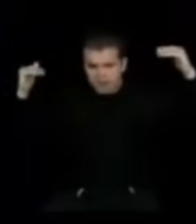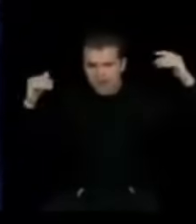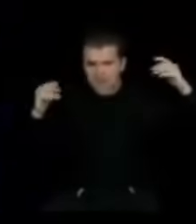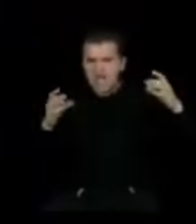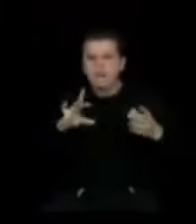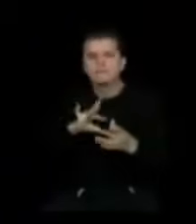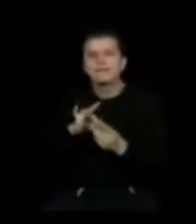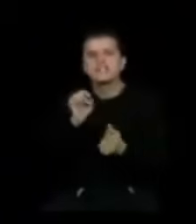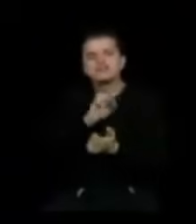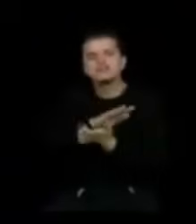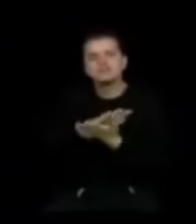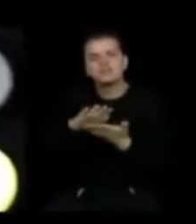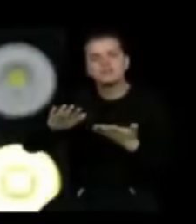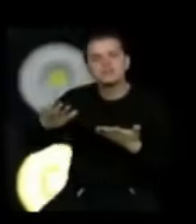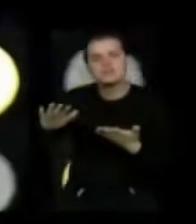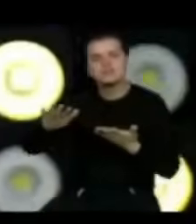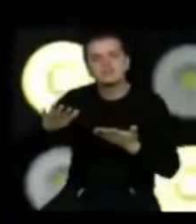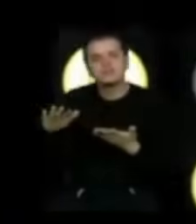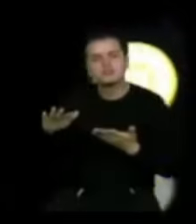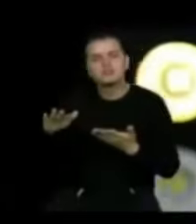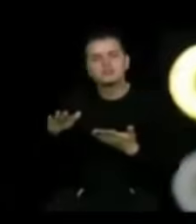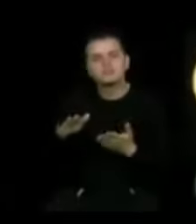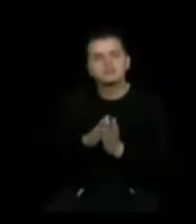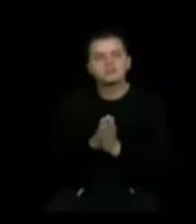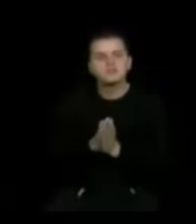Espíritu Santo.